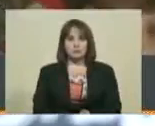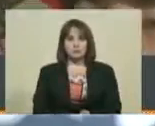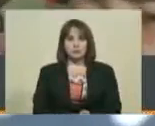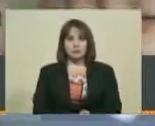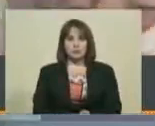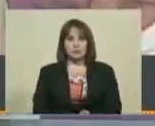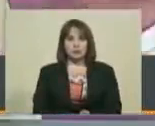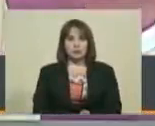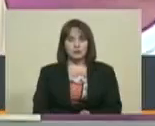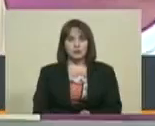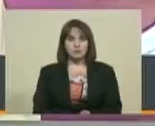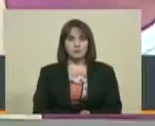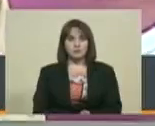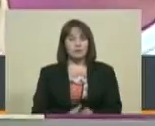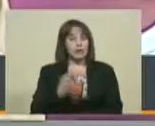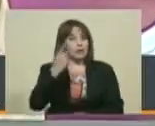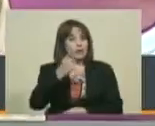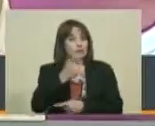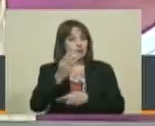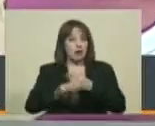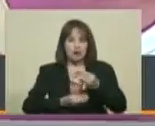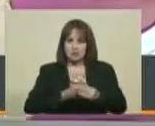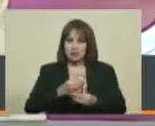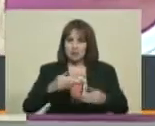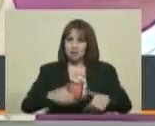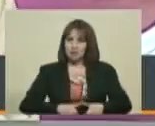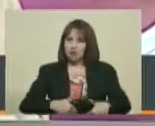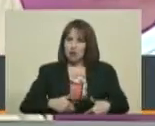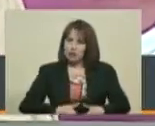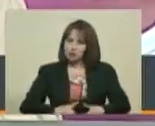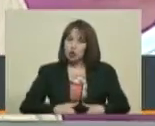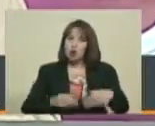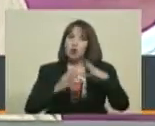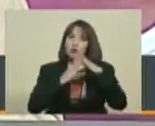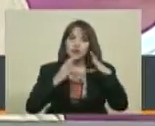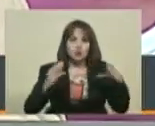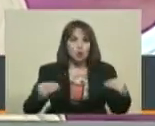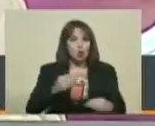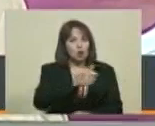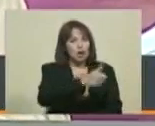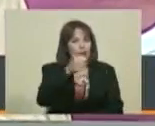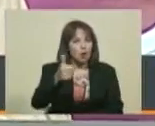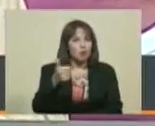Y esto tiene que ser un esfuerzo de todos, de todas.